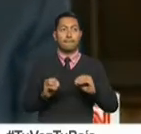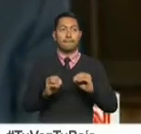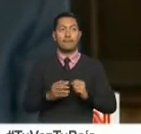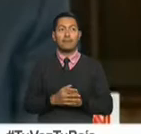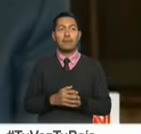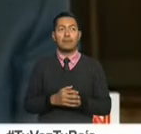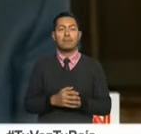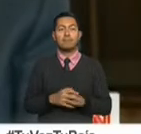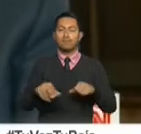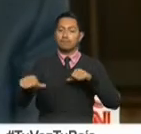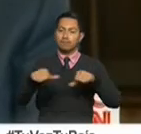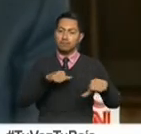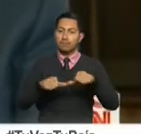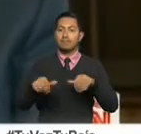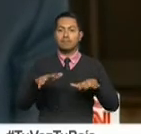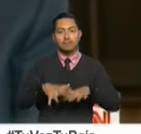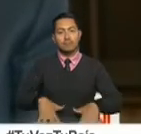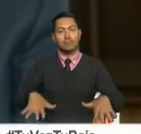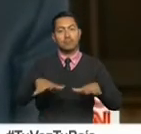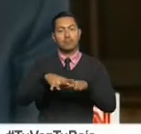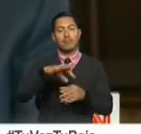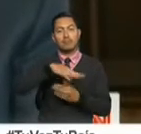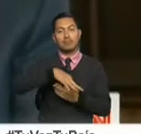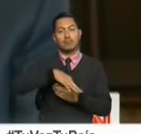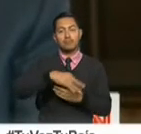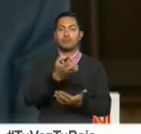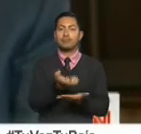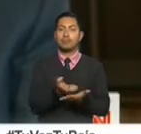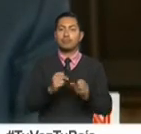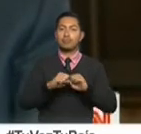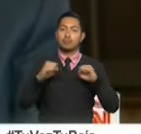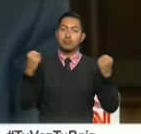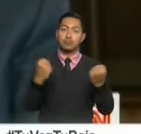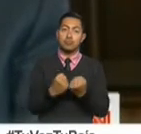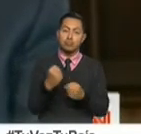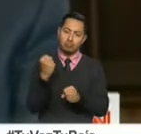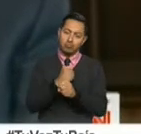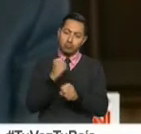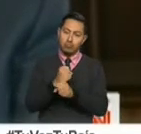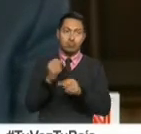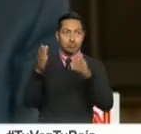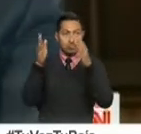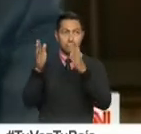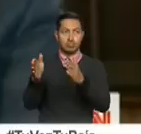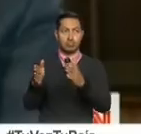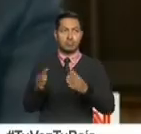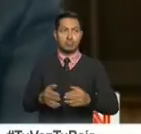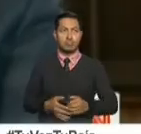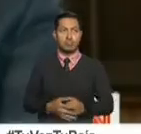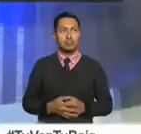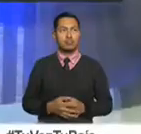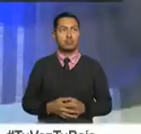El entorno administrativo, electoral, económico, social, generalmente trabaja por y para ello.